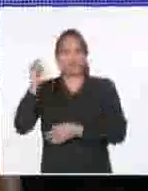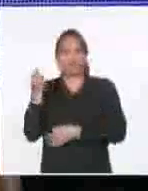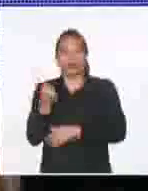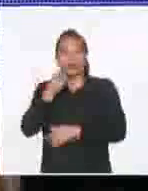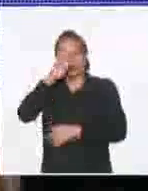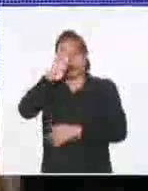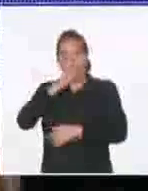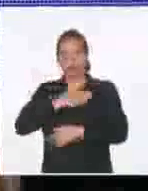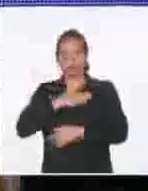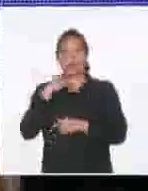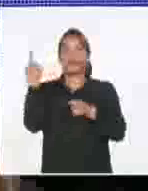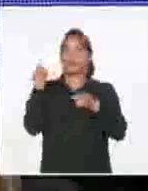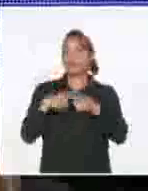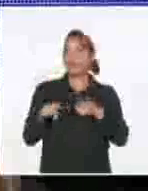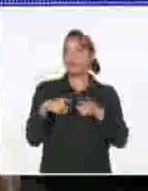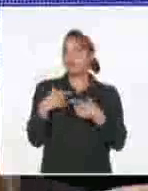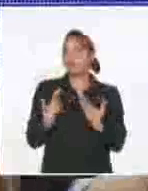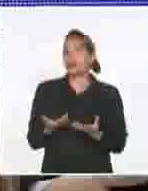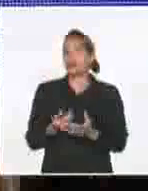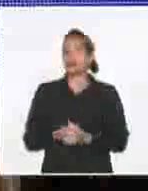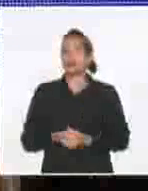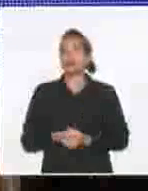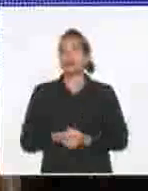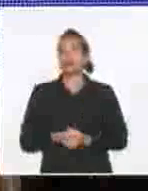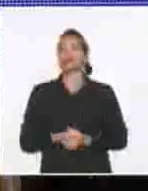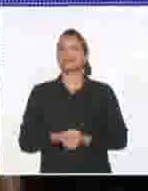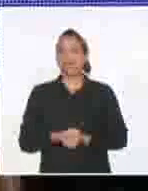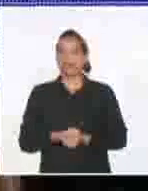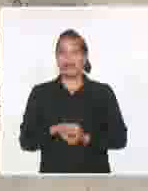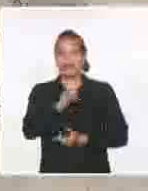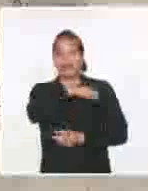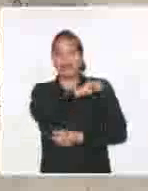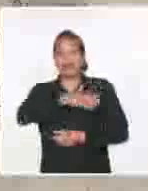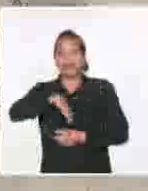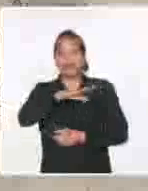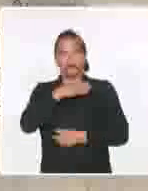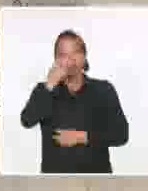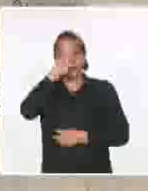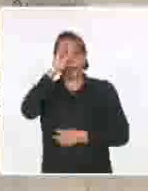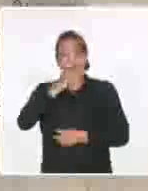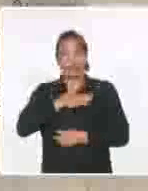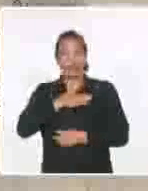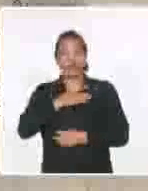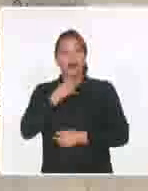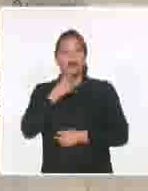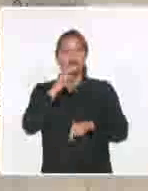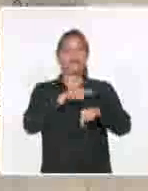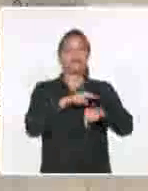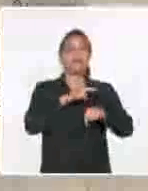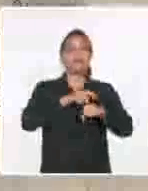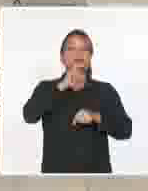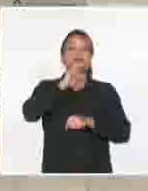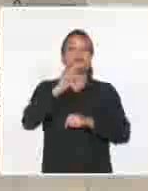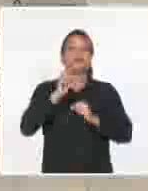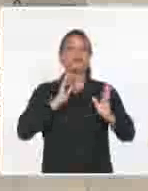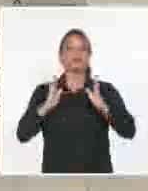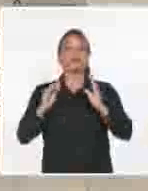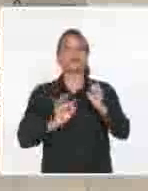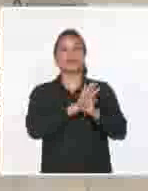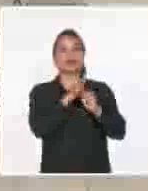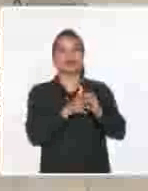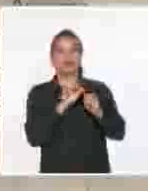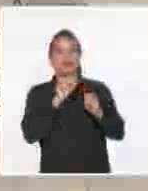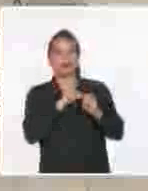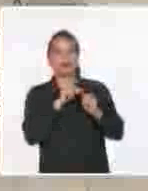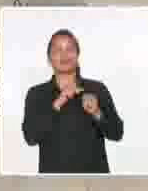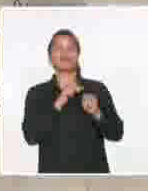directo es el que enfrentó nuestro pueblo en los momentos trágicos de la COVID,